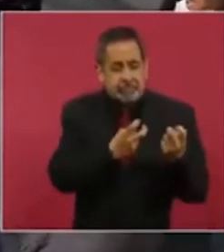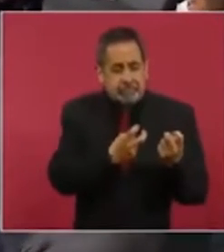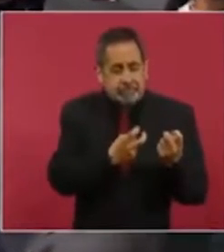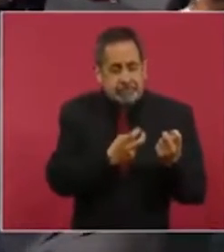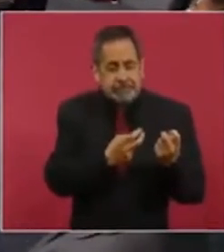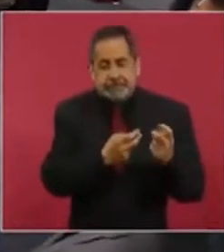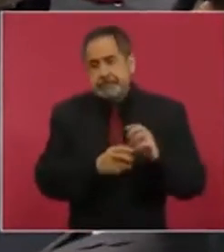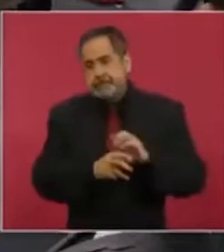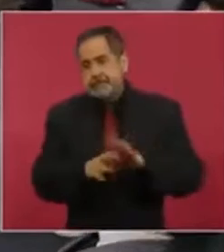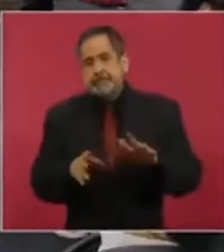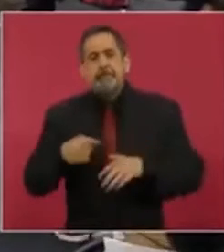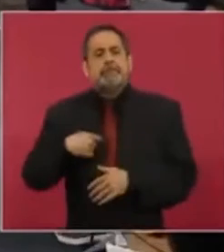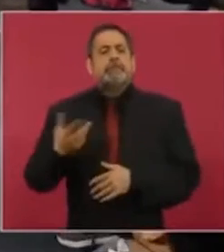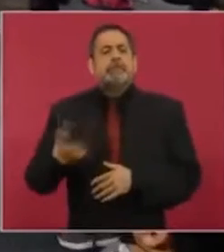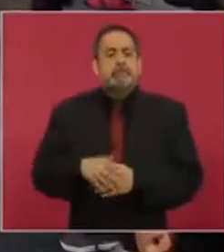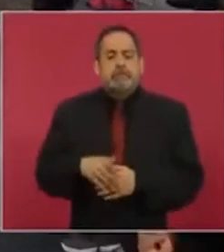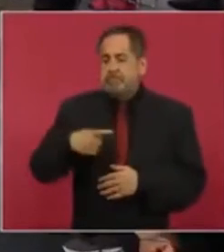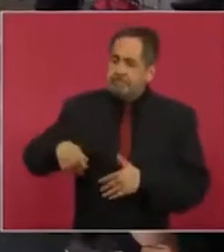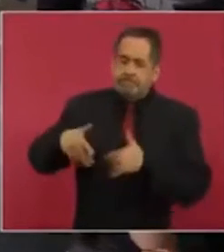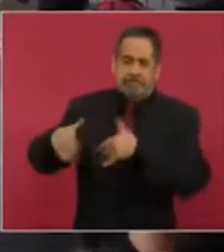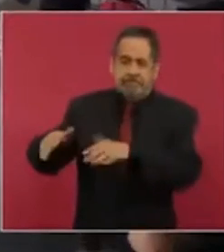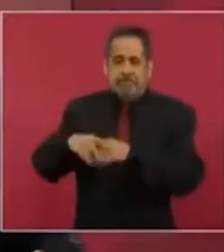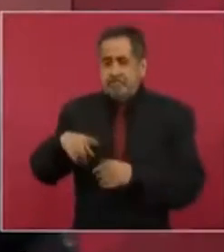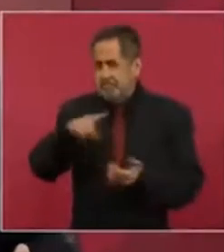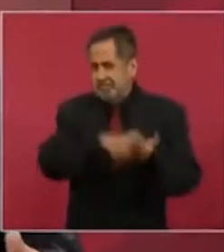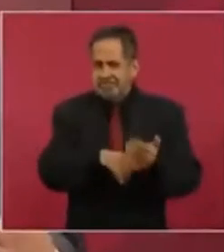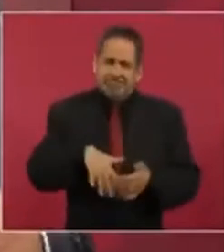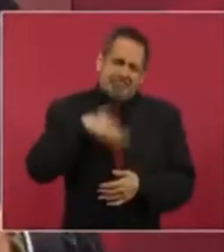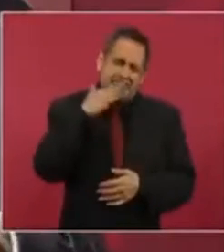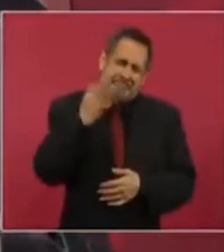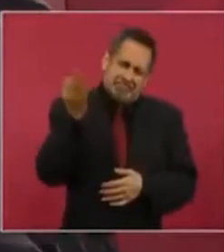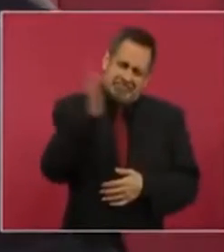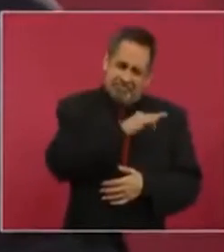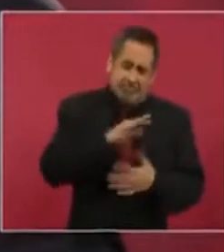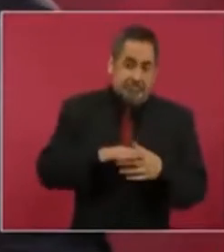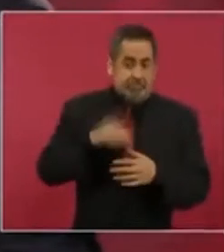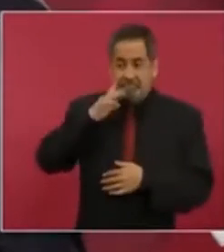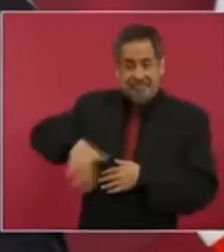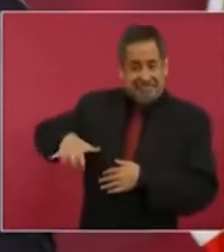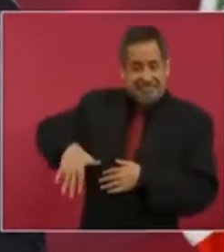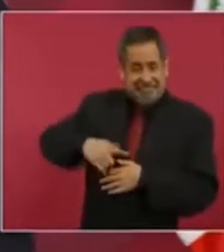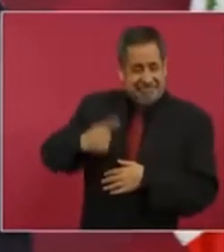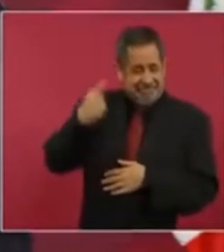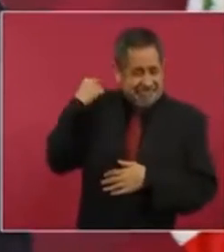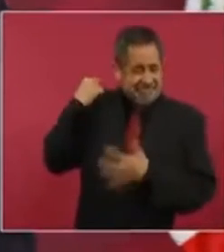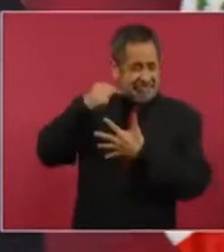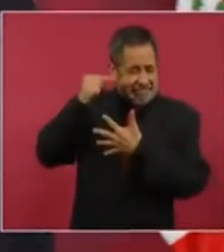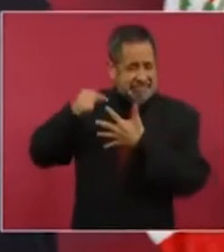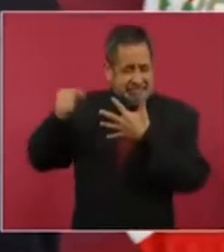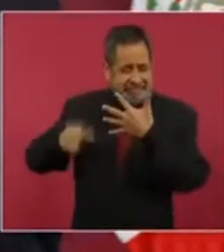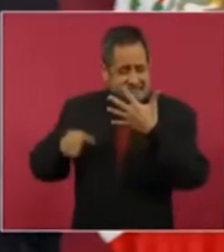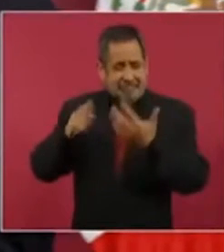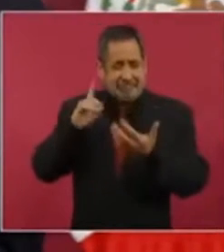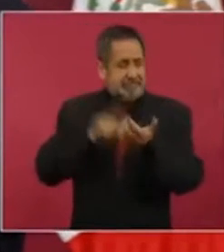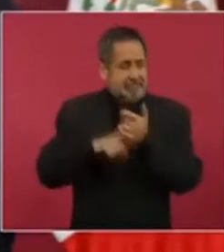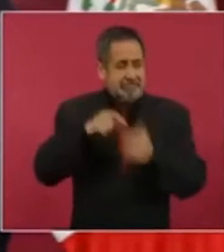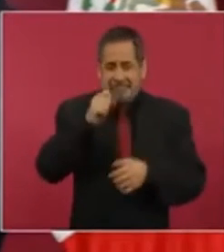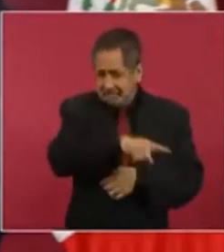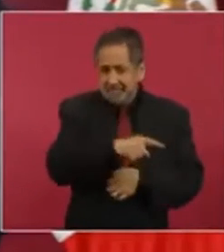Y lo que causaron con ese fraude, todo esto que estamos viendo, San José de